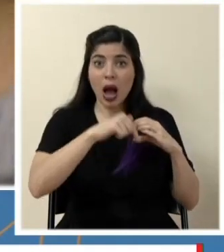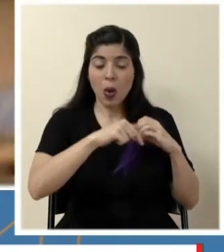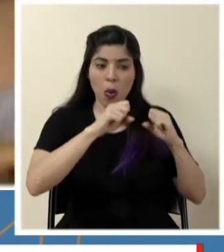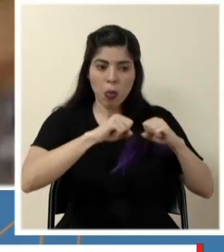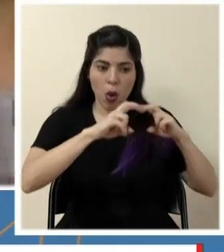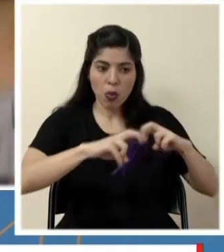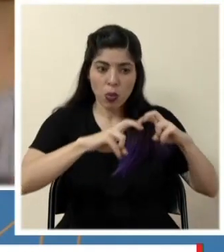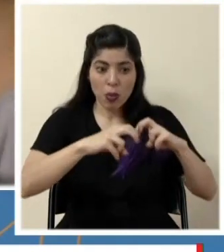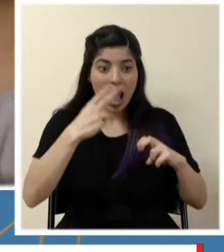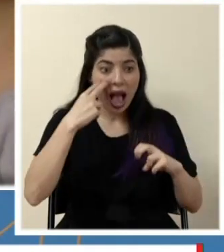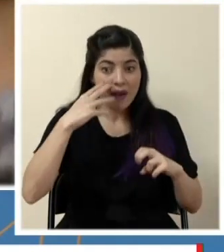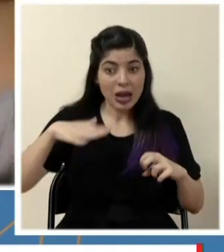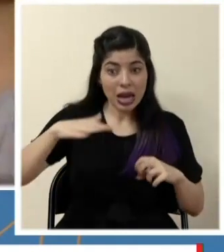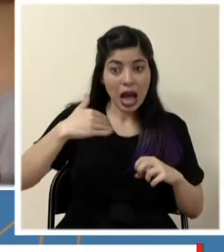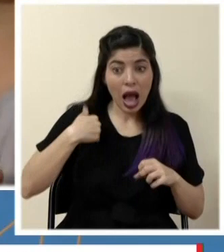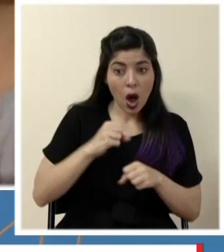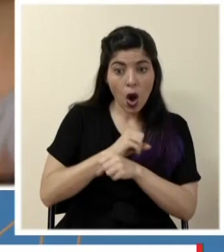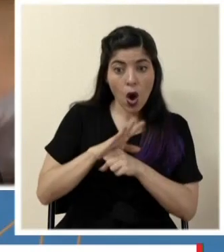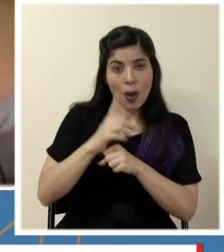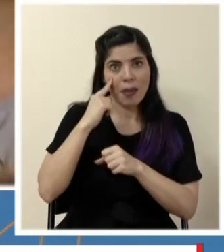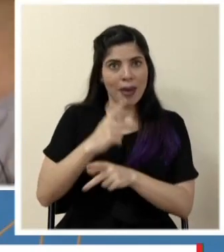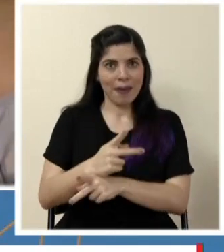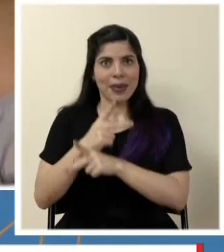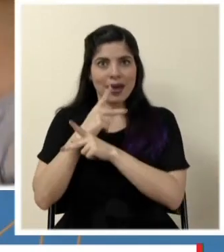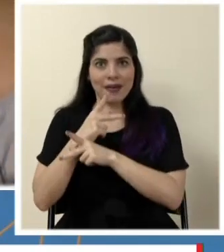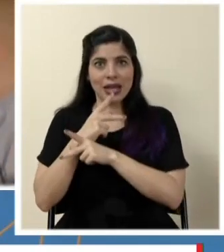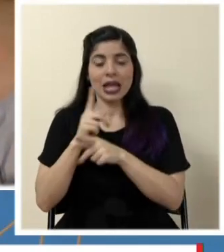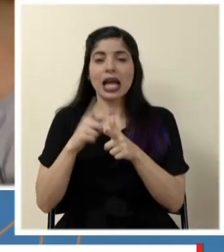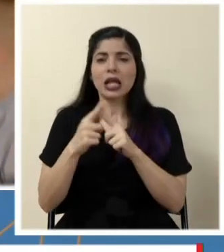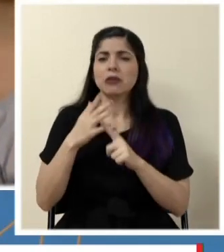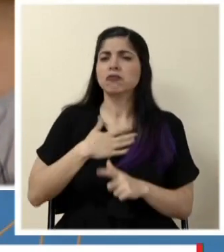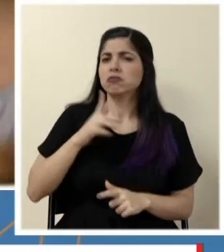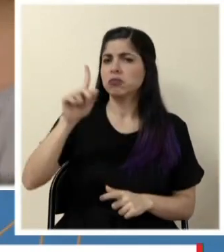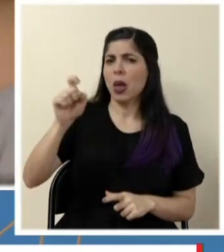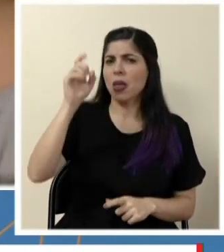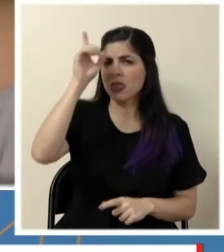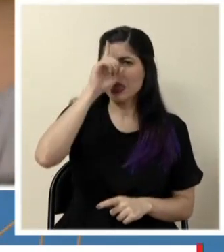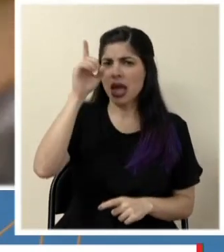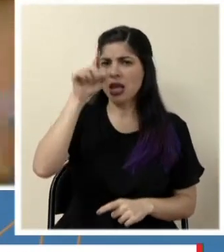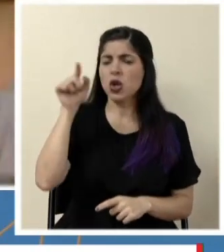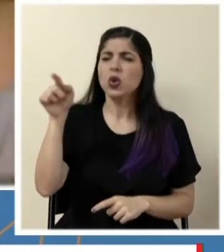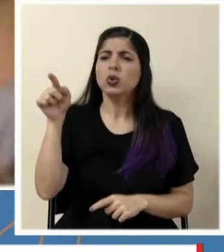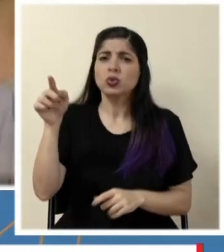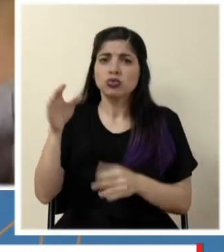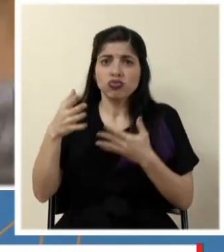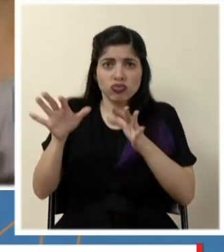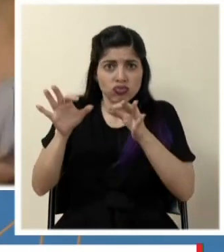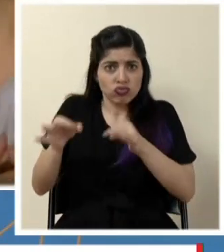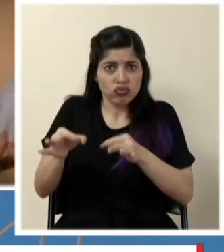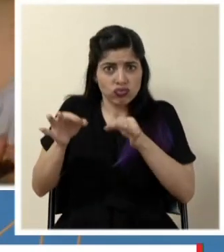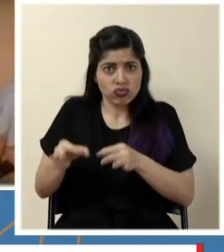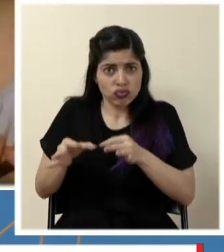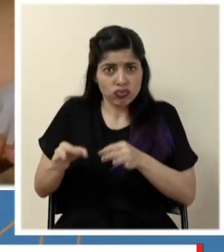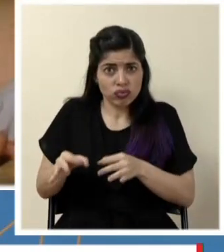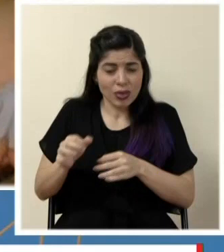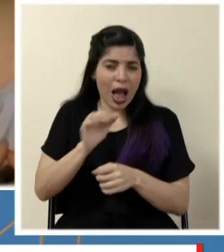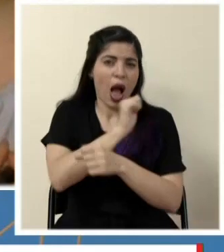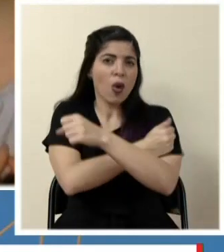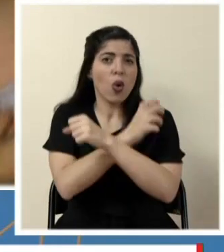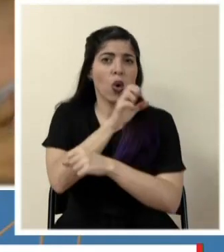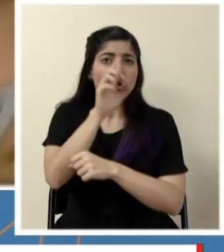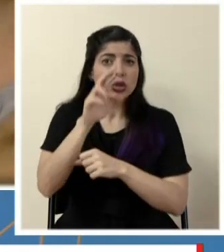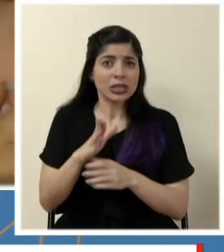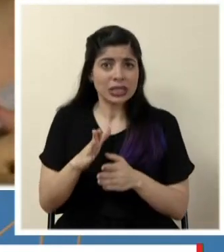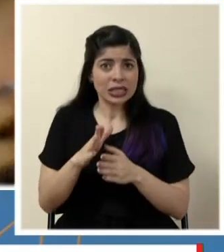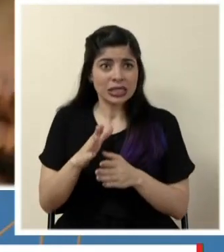ciudadanos de esta zona como medida preventiva. Entonces, mi pregunta es, don Daniel, ¿qué ha podido determinar o qué han podido determinar las autoridades